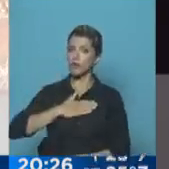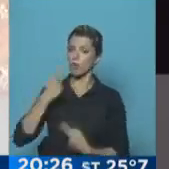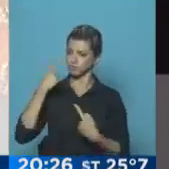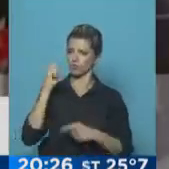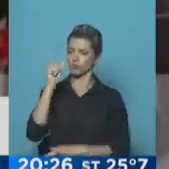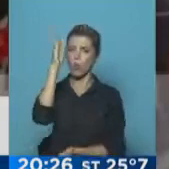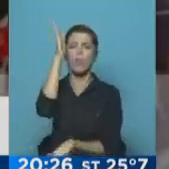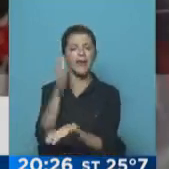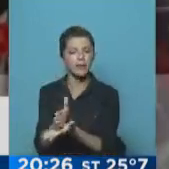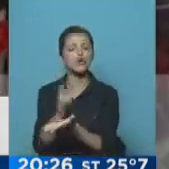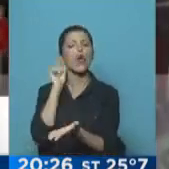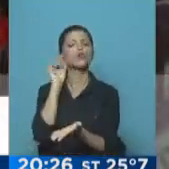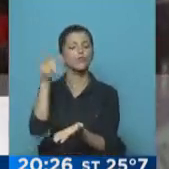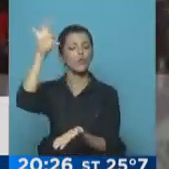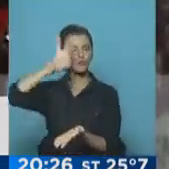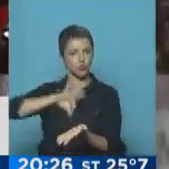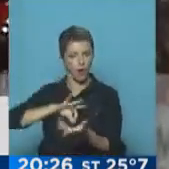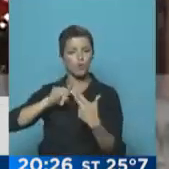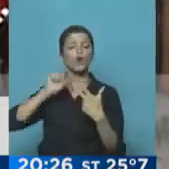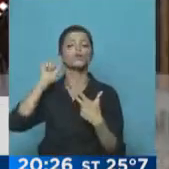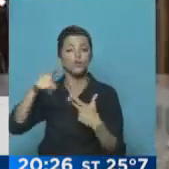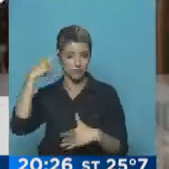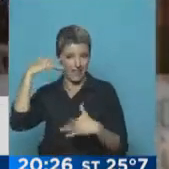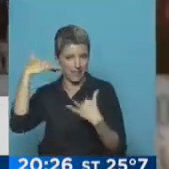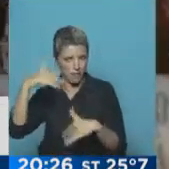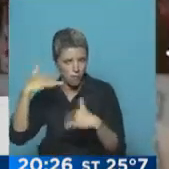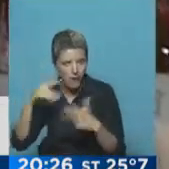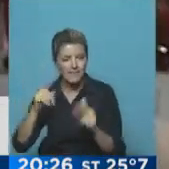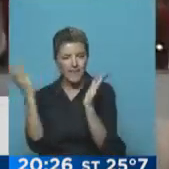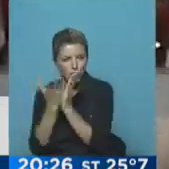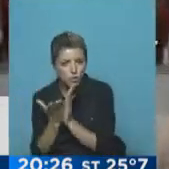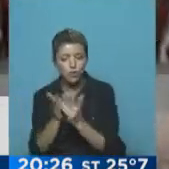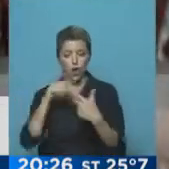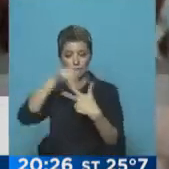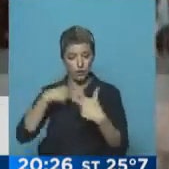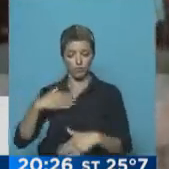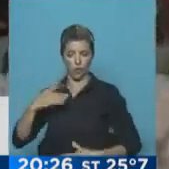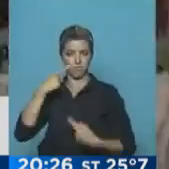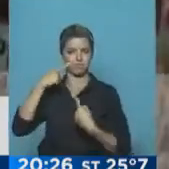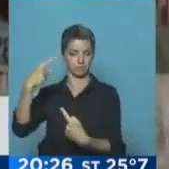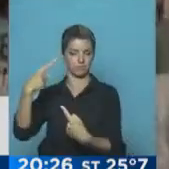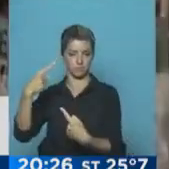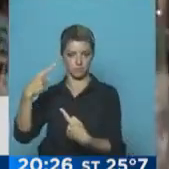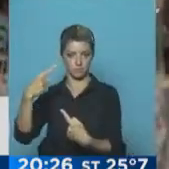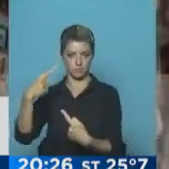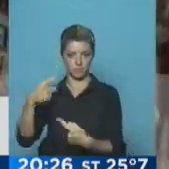derechos, sus saberes, sus conocimientos, como nunca nadie lo había hecho antes.